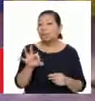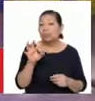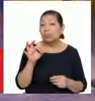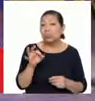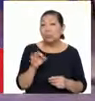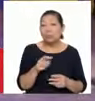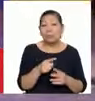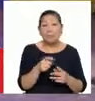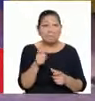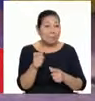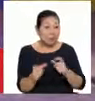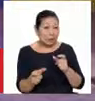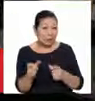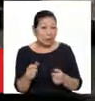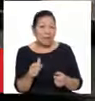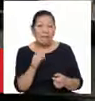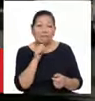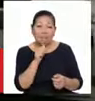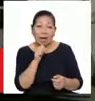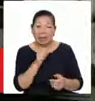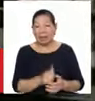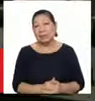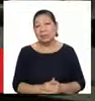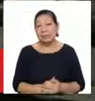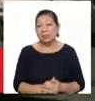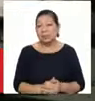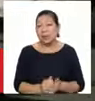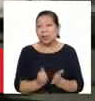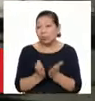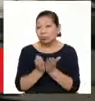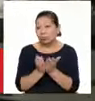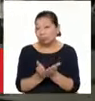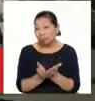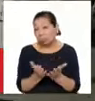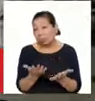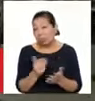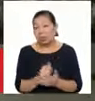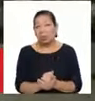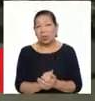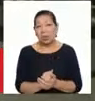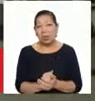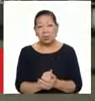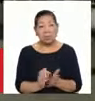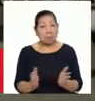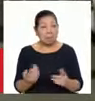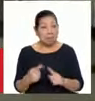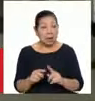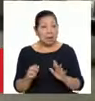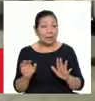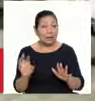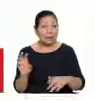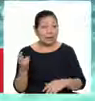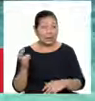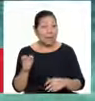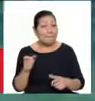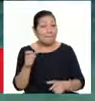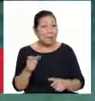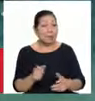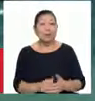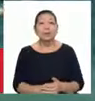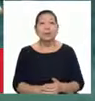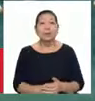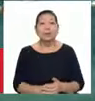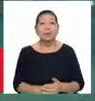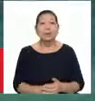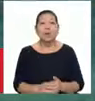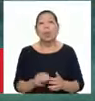a los visitantes faltantes. El bote, de una capacidad de solo para 16 personas,